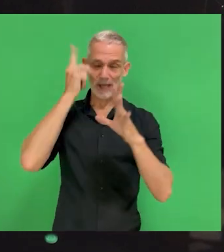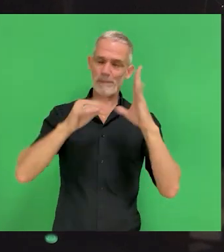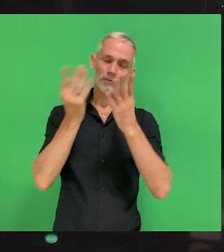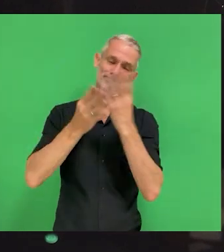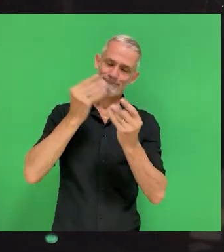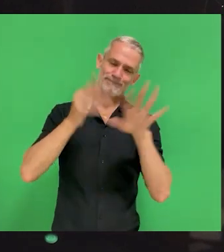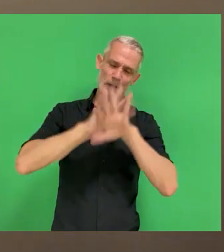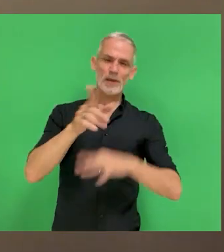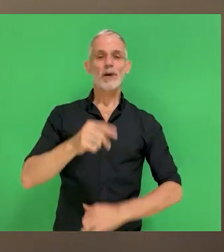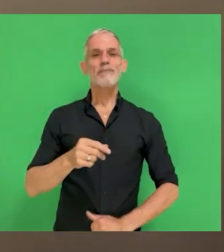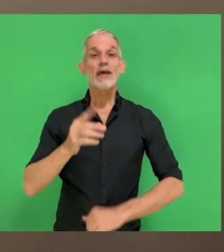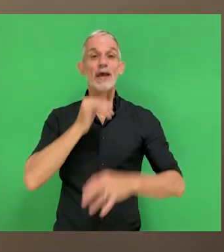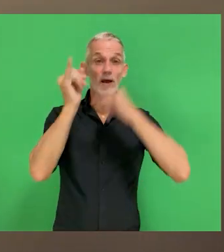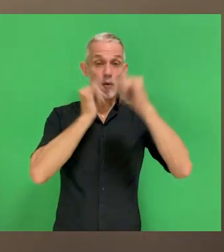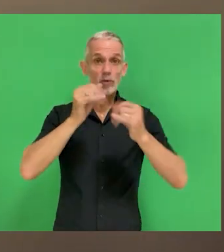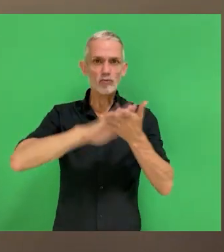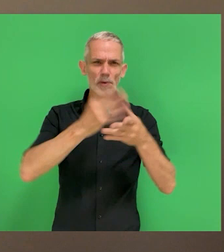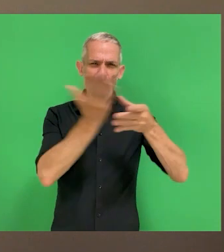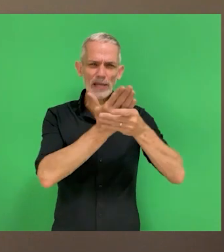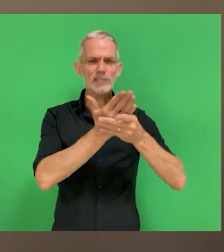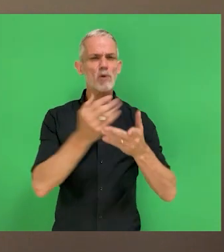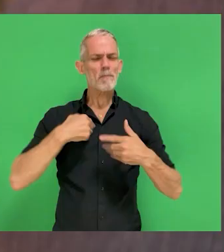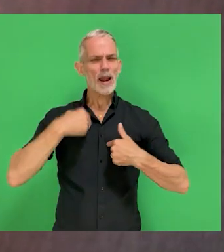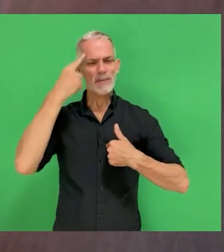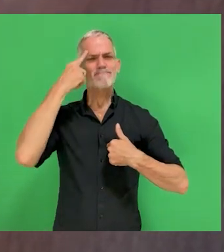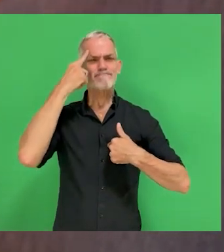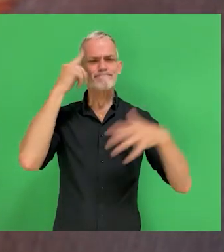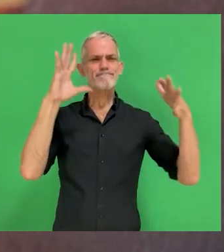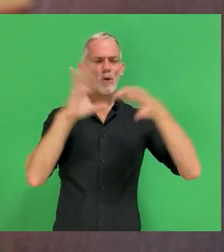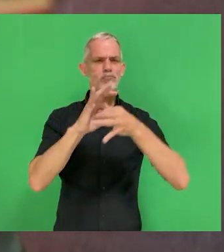Vuelvo. El relato de archivo para mí tiene que ver con